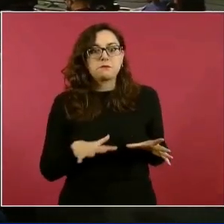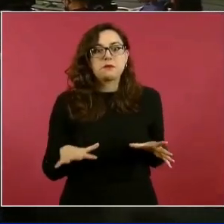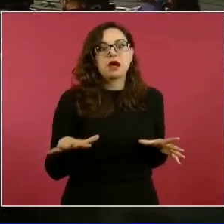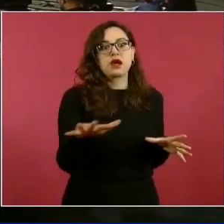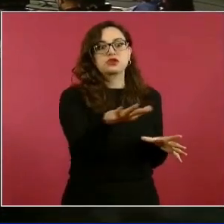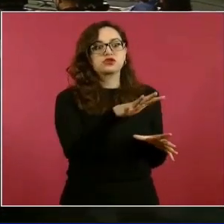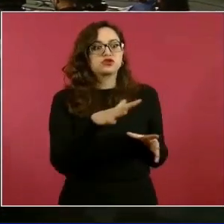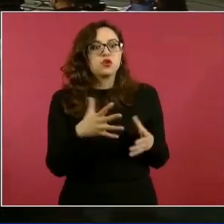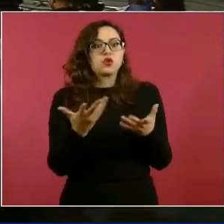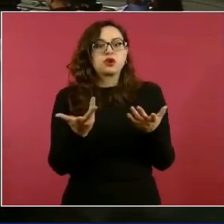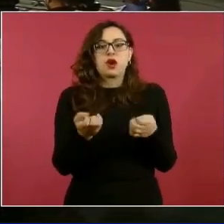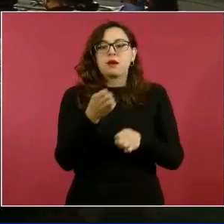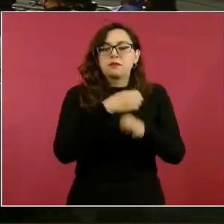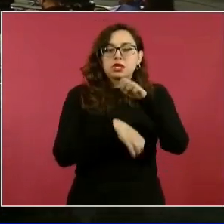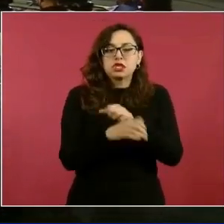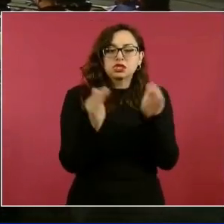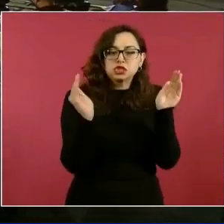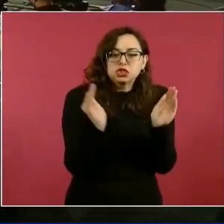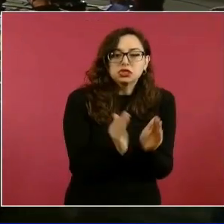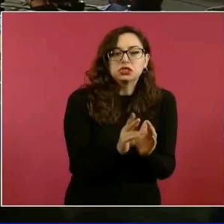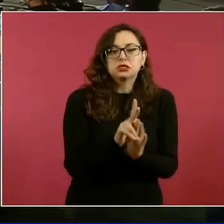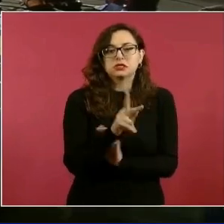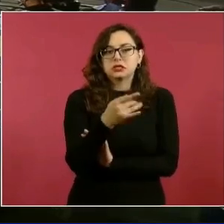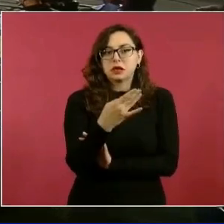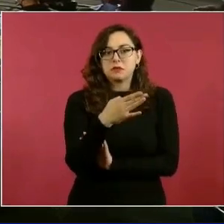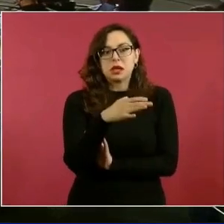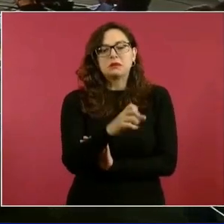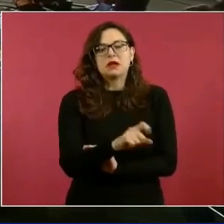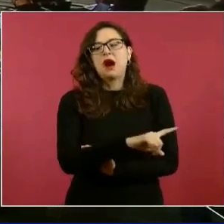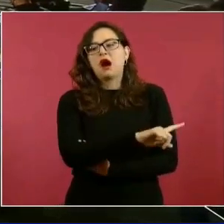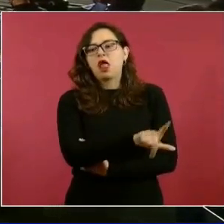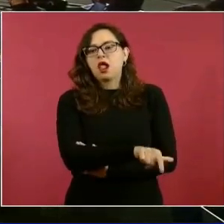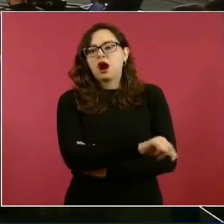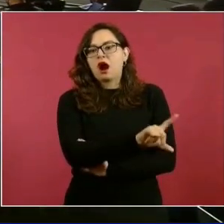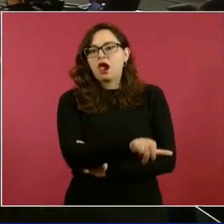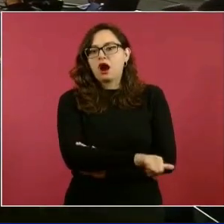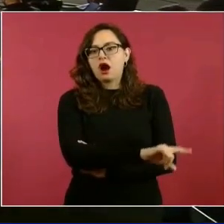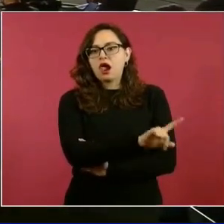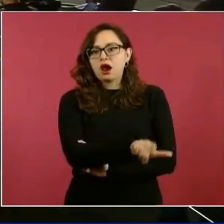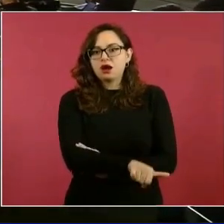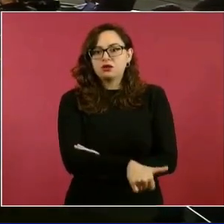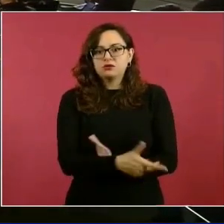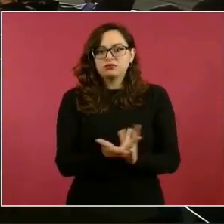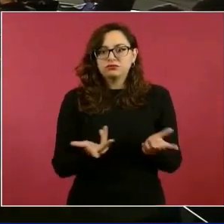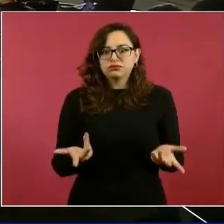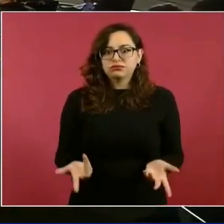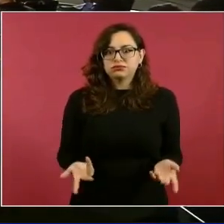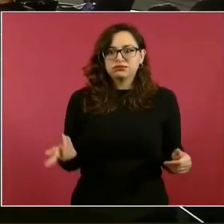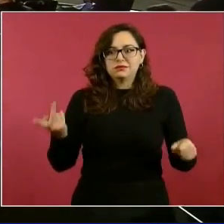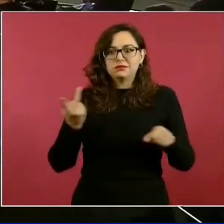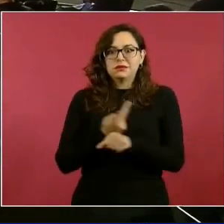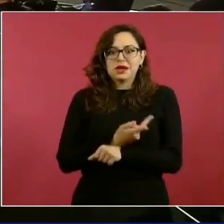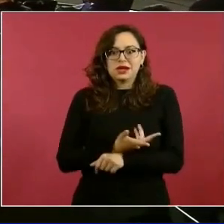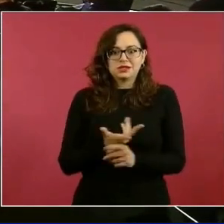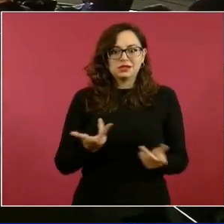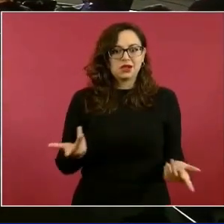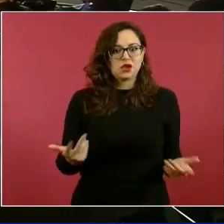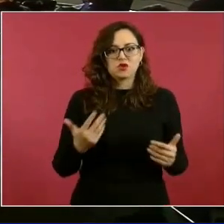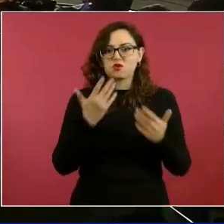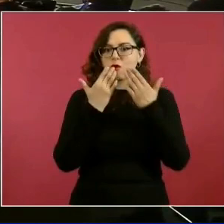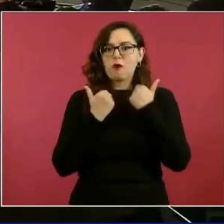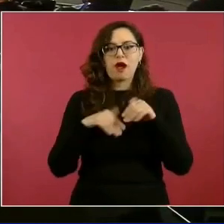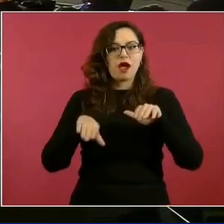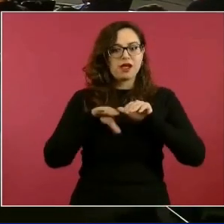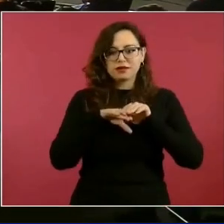economía de México, y es injusto y se hace más desigual, porque